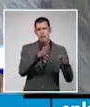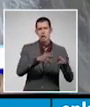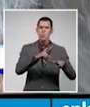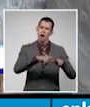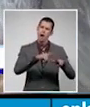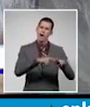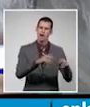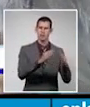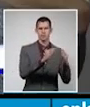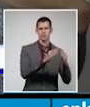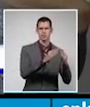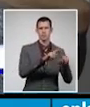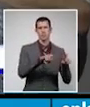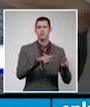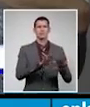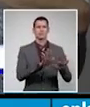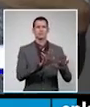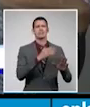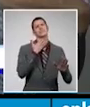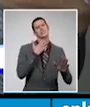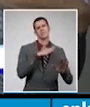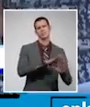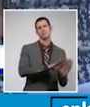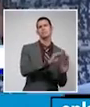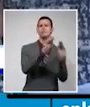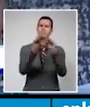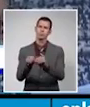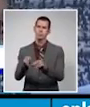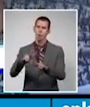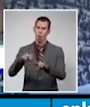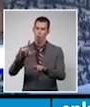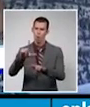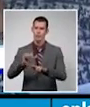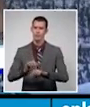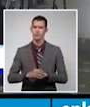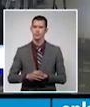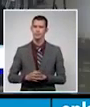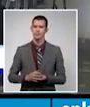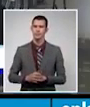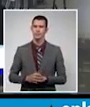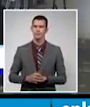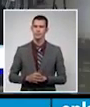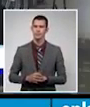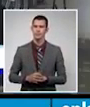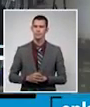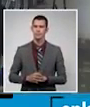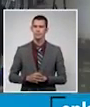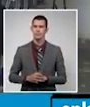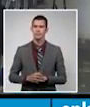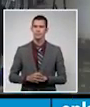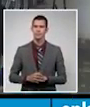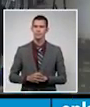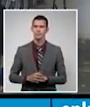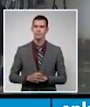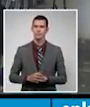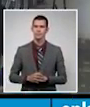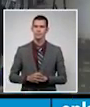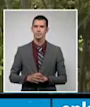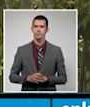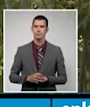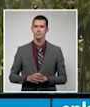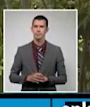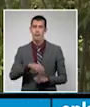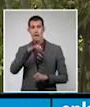Holguín. Esa mañana Norma leía el diario a su hija como de costumbre, pero una buena noticia interrumpió. Buenos